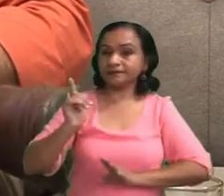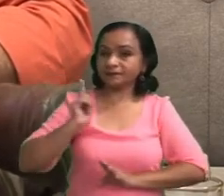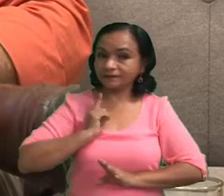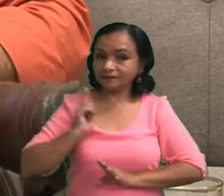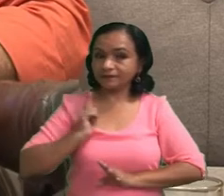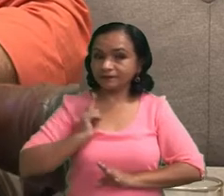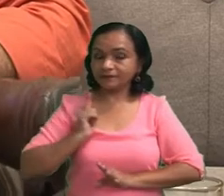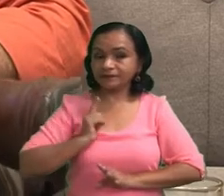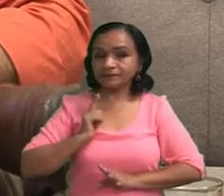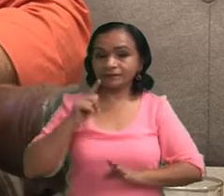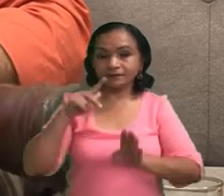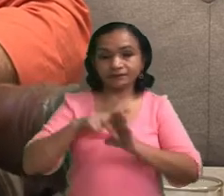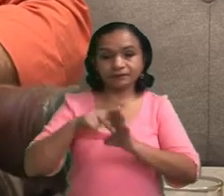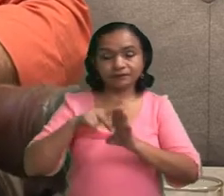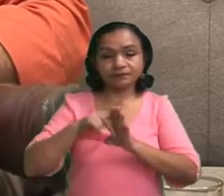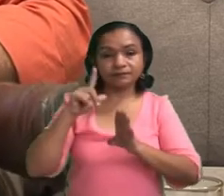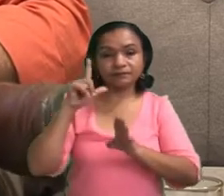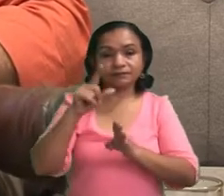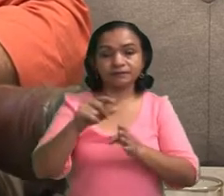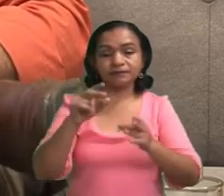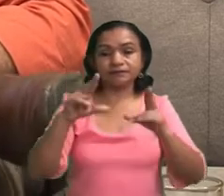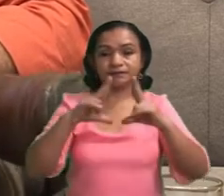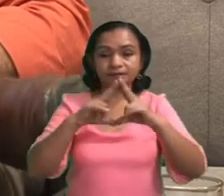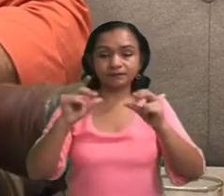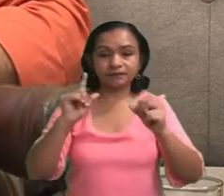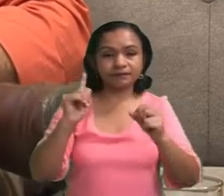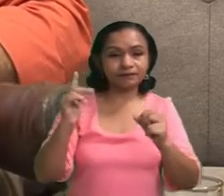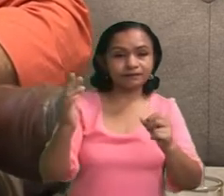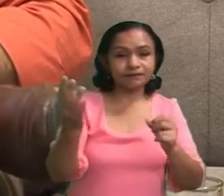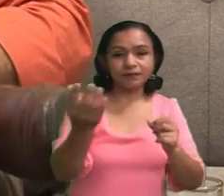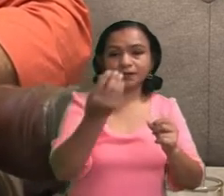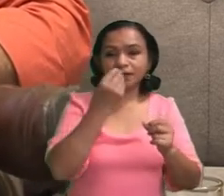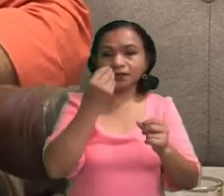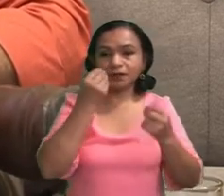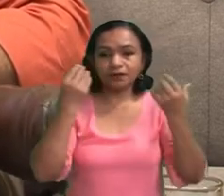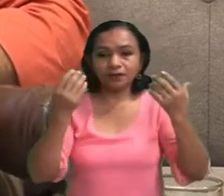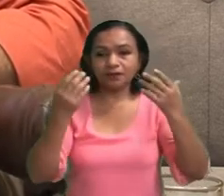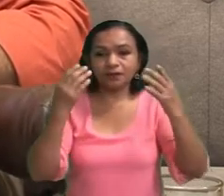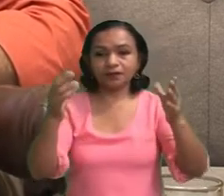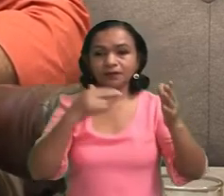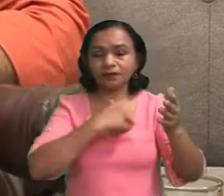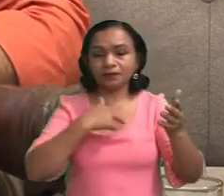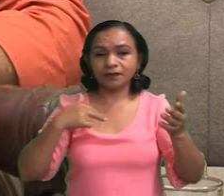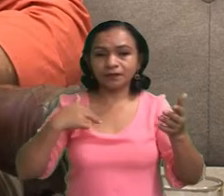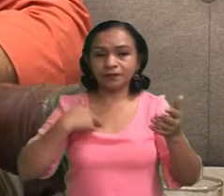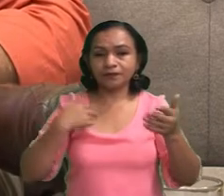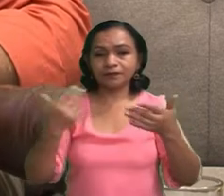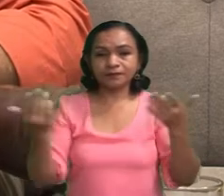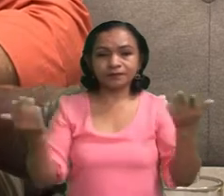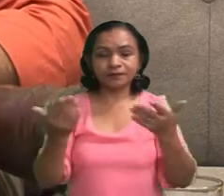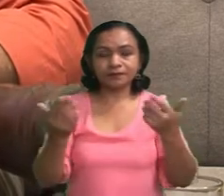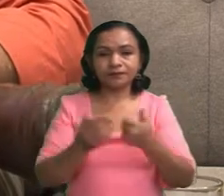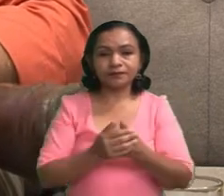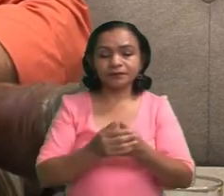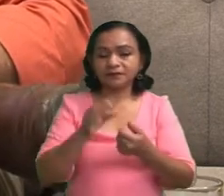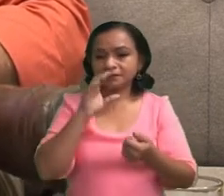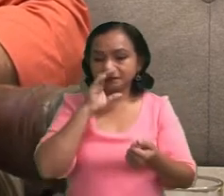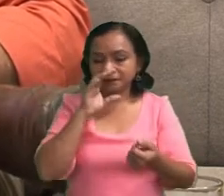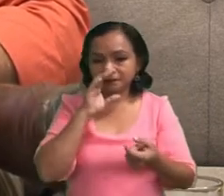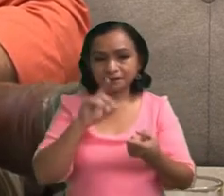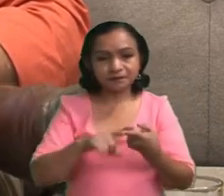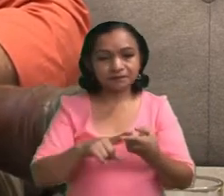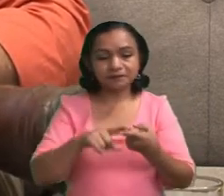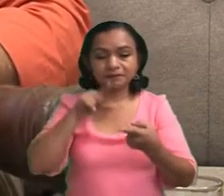Antes en el campo nicaragüense encontrabas de todo tipo de productos. O sea, no había finca donde no hubiera un chancho, no